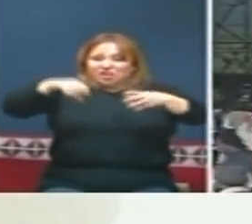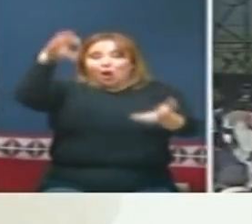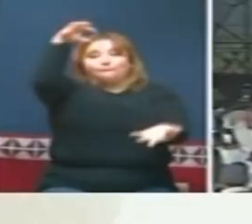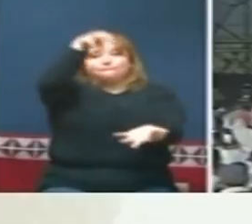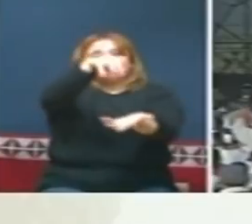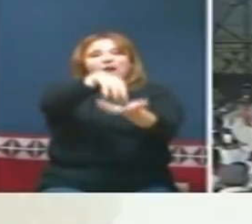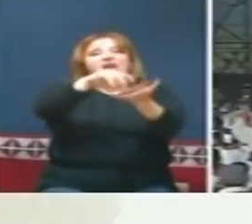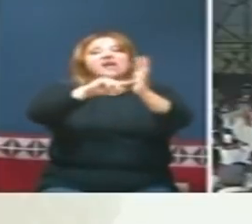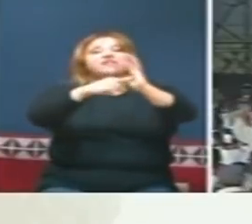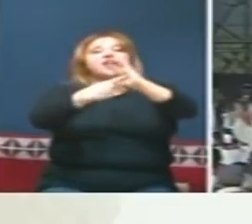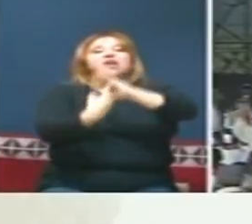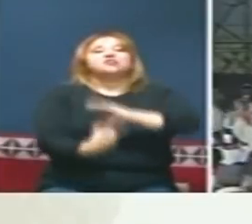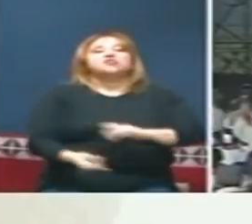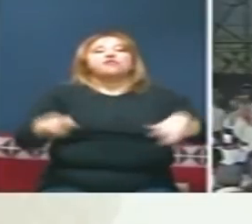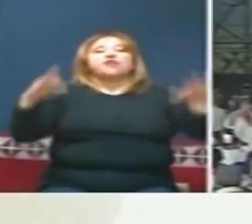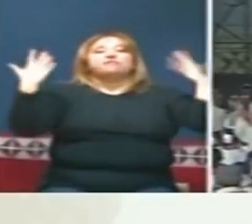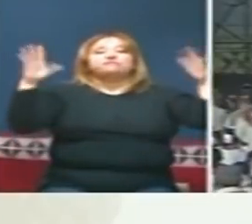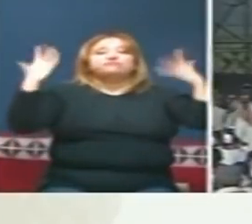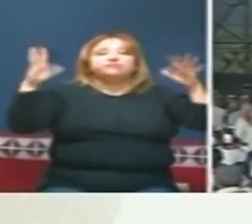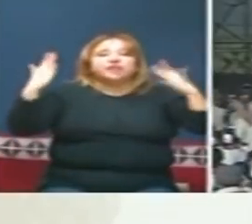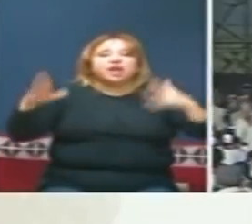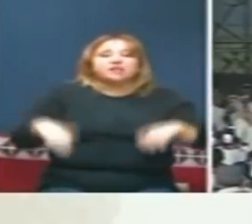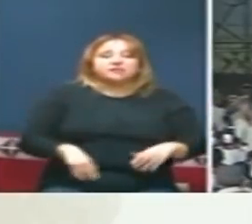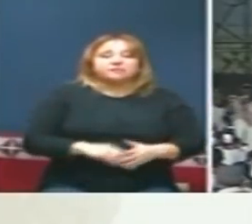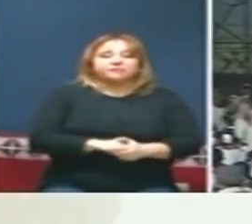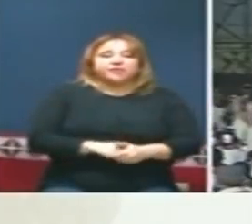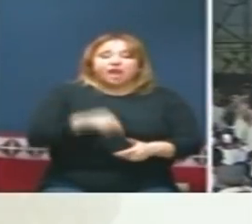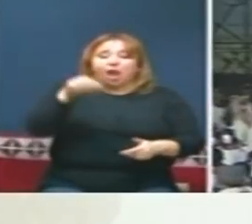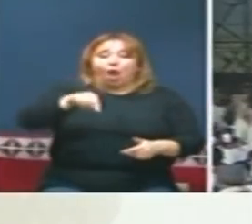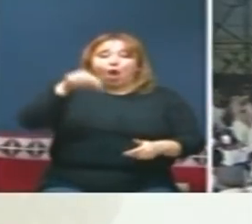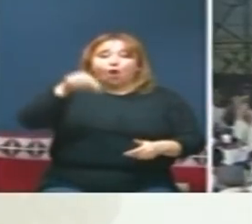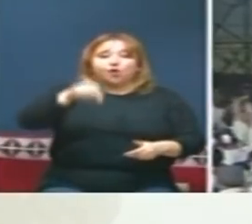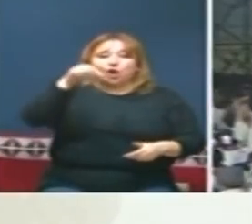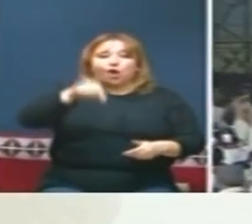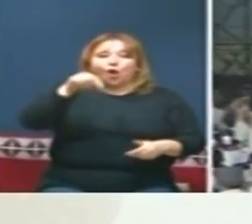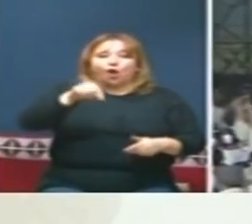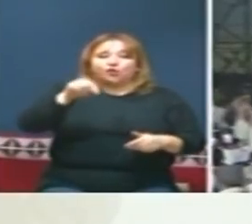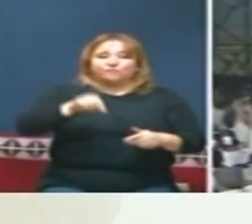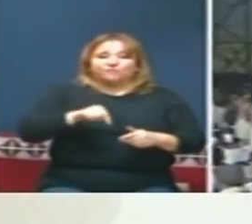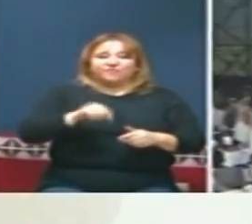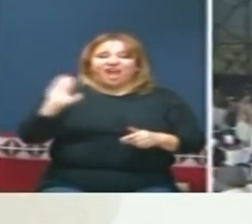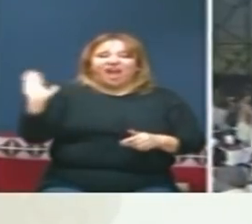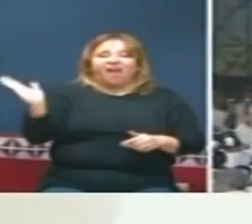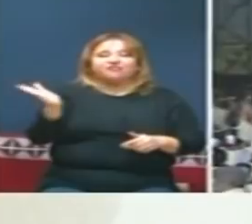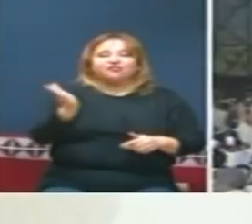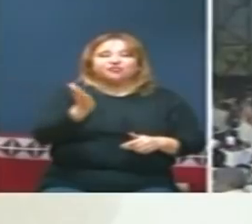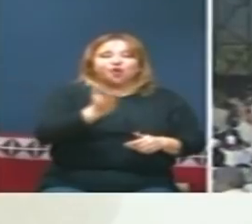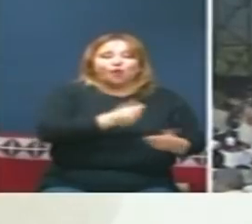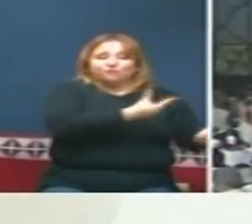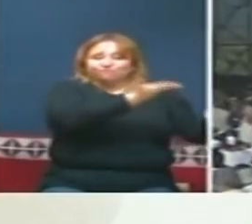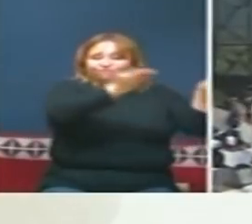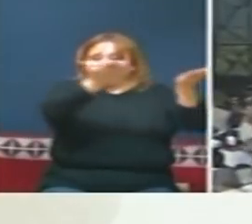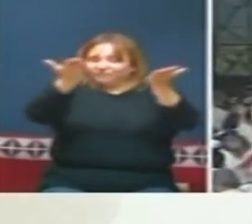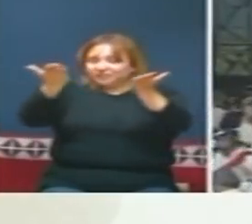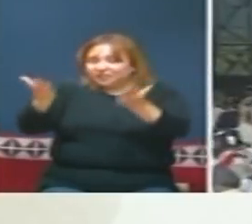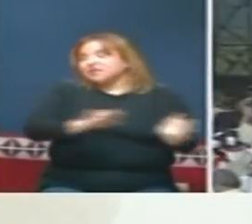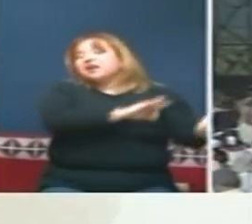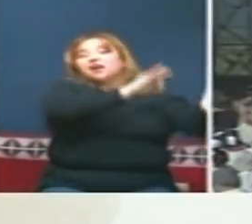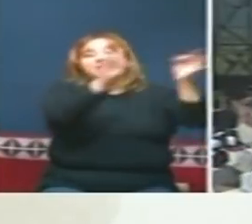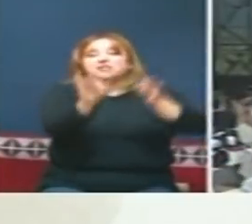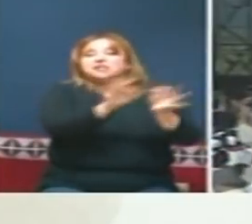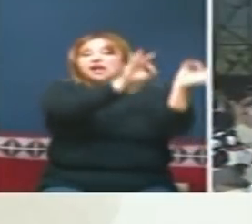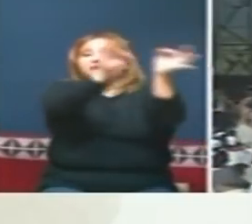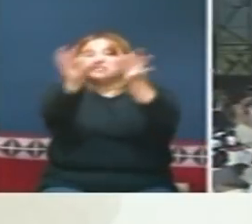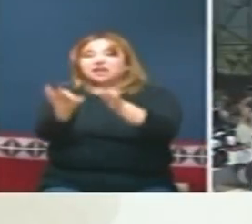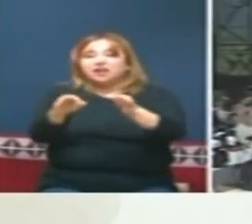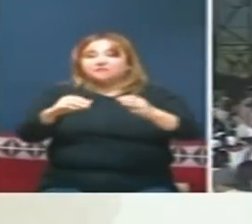de la ciudad, aquí en la explanada del Superdomo, que hoy recibe a todos los peregrinos que llegan, que